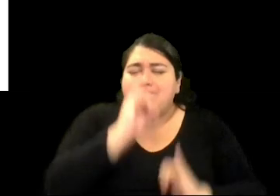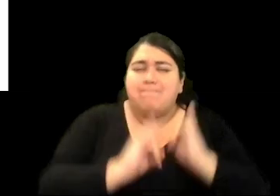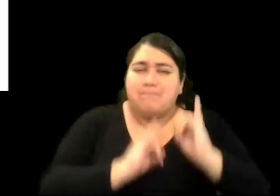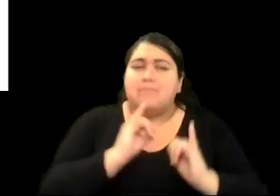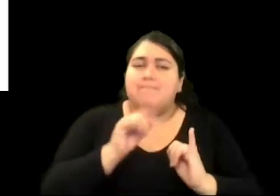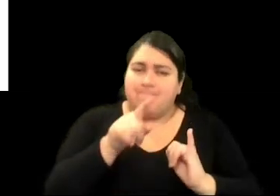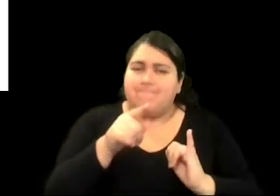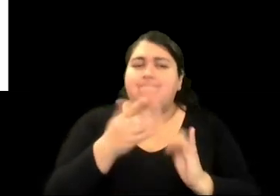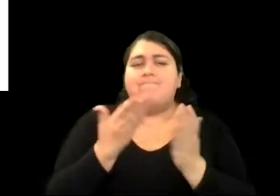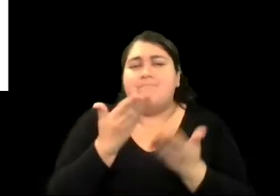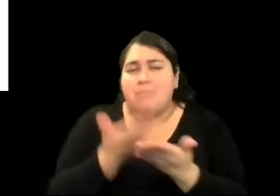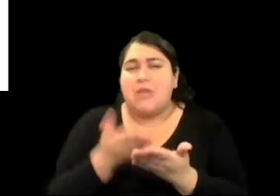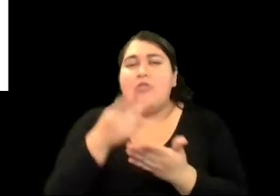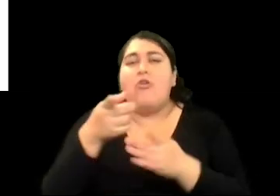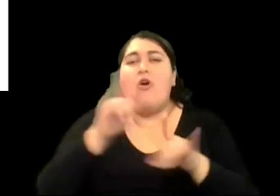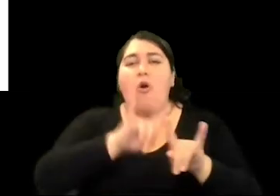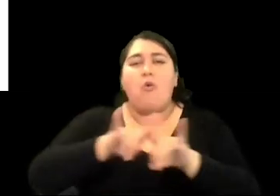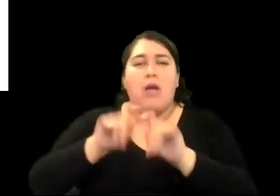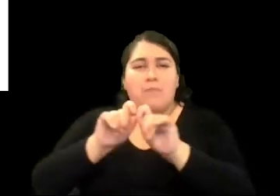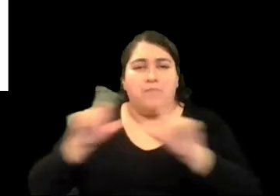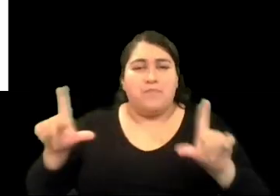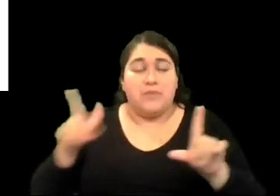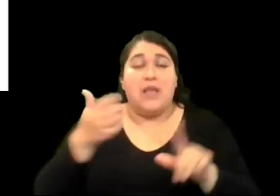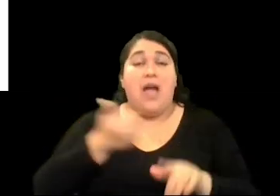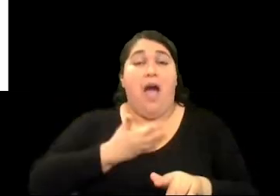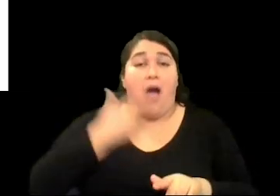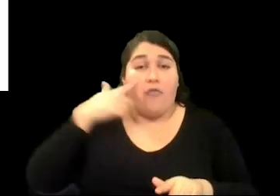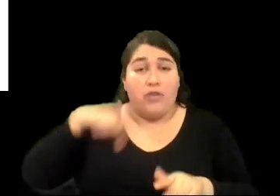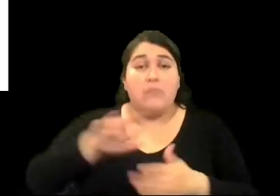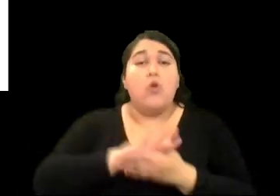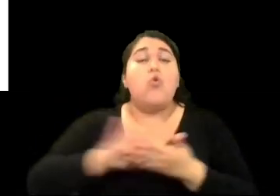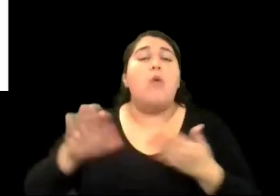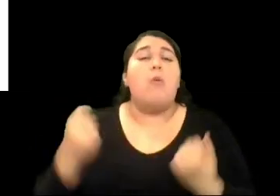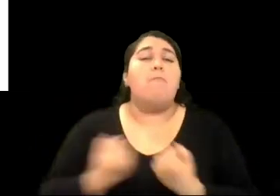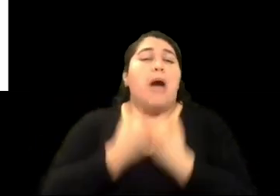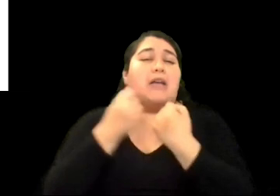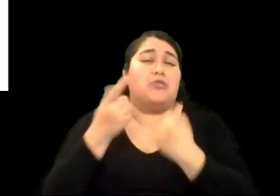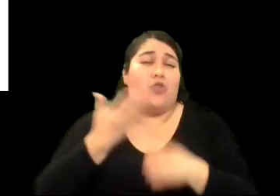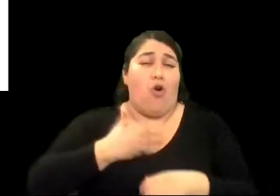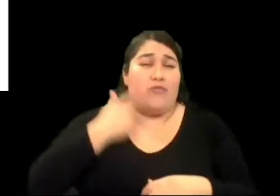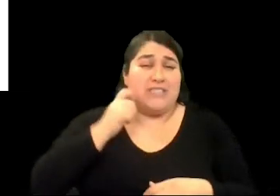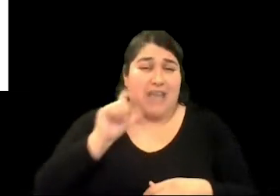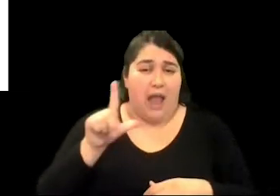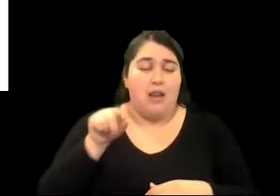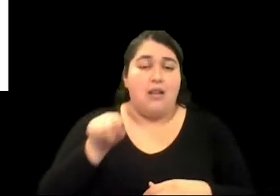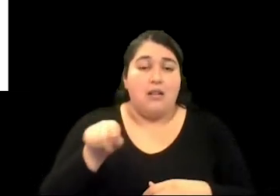vayan al micrositio de AFIP, de Nuevo Pacto Fiscal Moratoria, porque ahí están